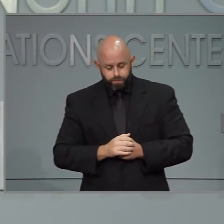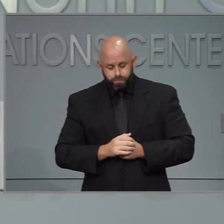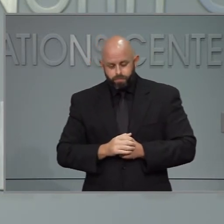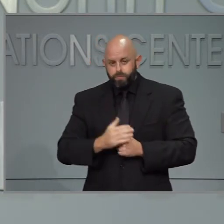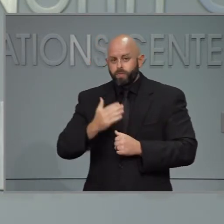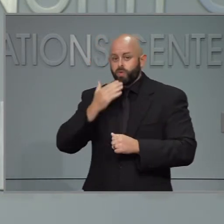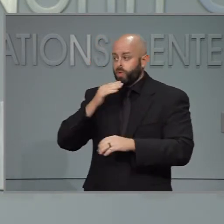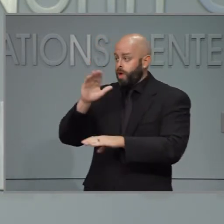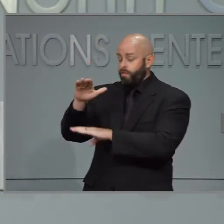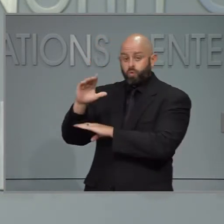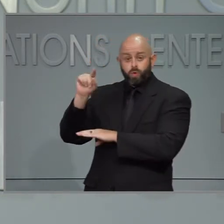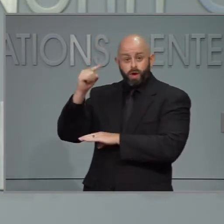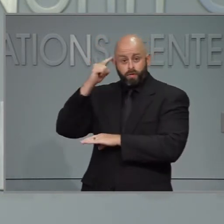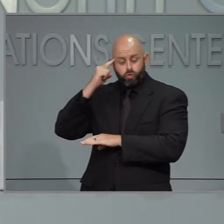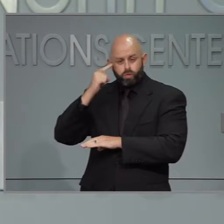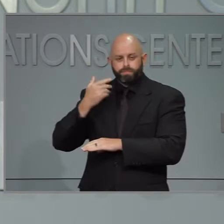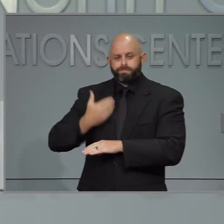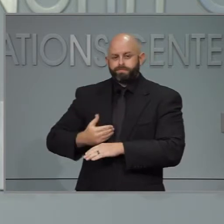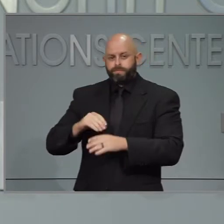en Charlotte.